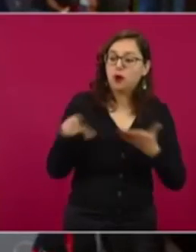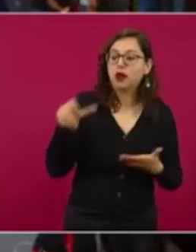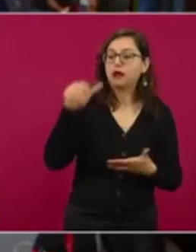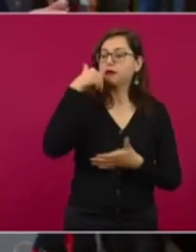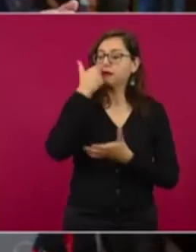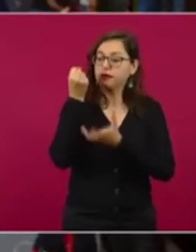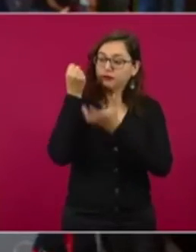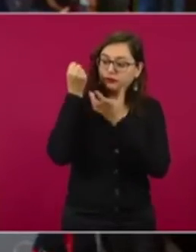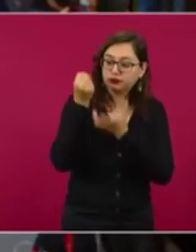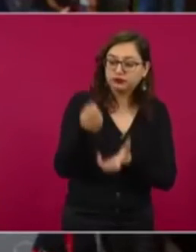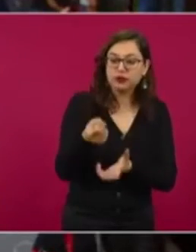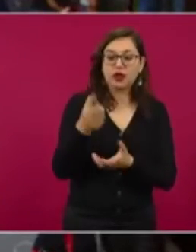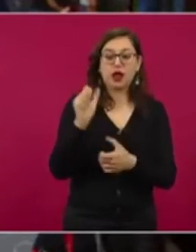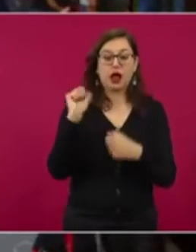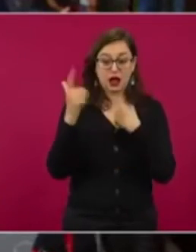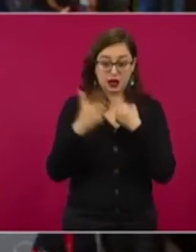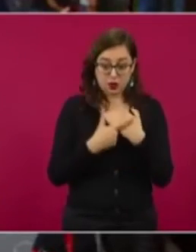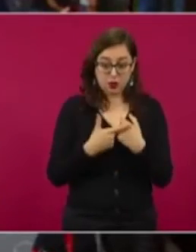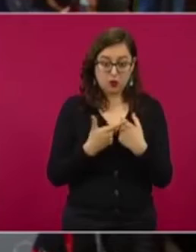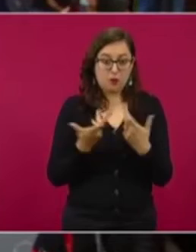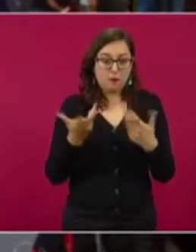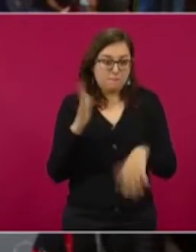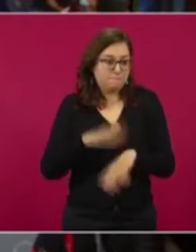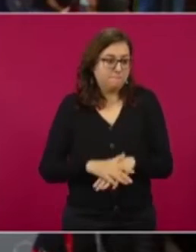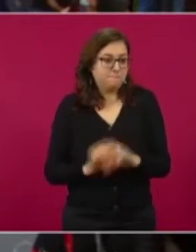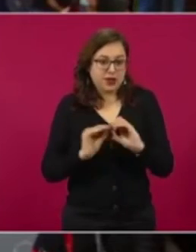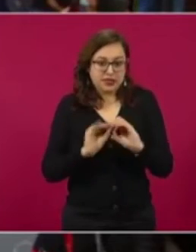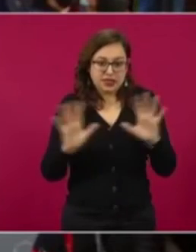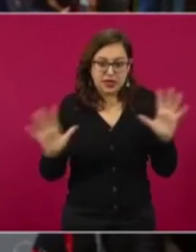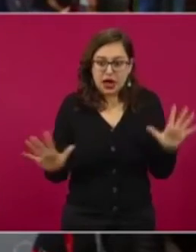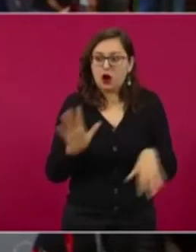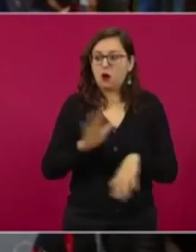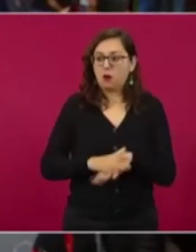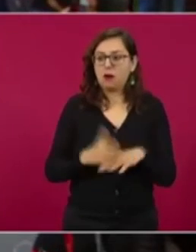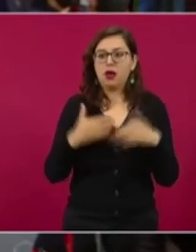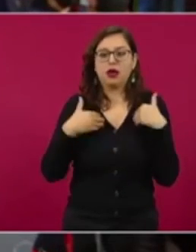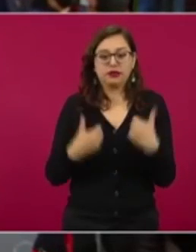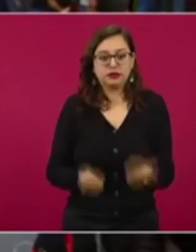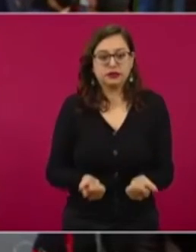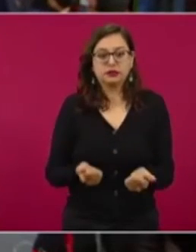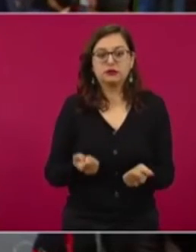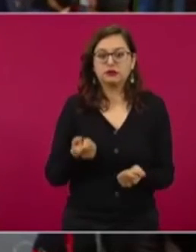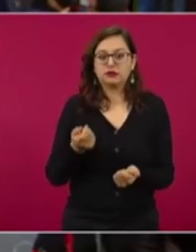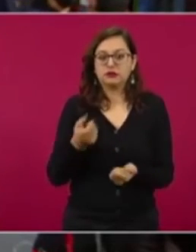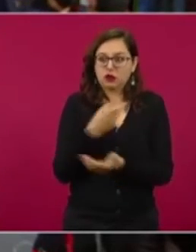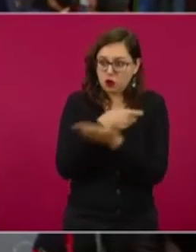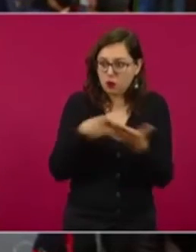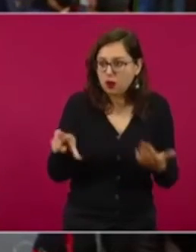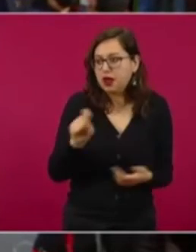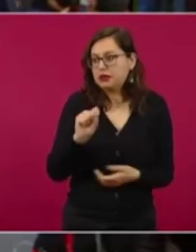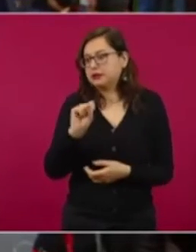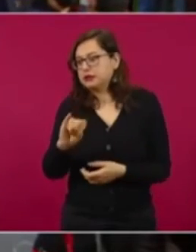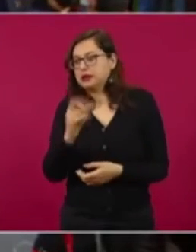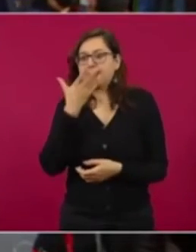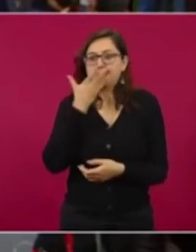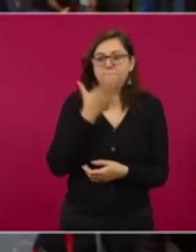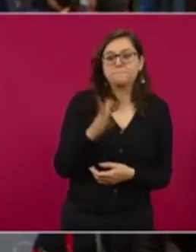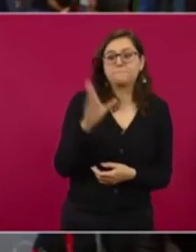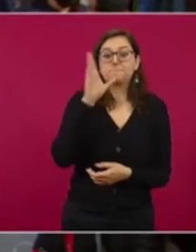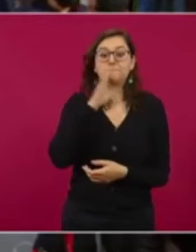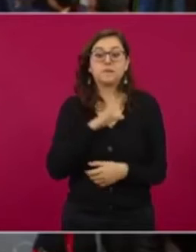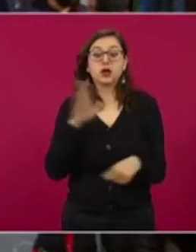personas que están en ese lugar, pues puedan tener una certeza más clara de lo que han invertido, porque